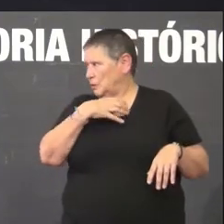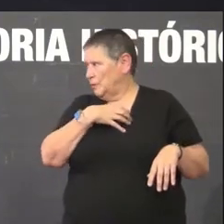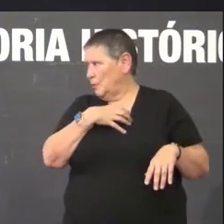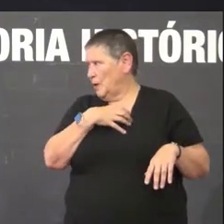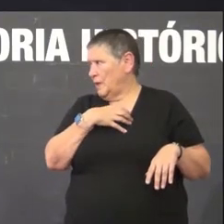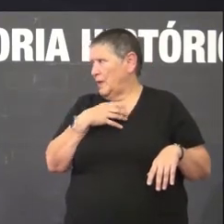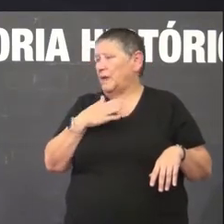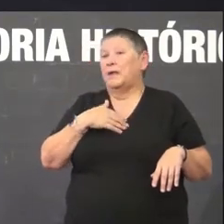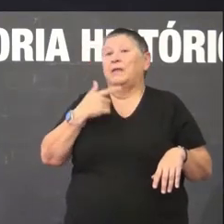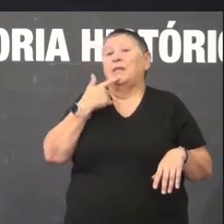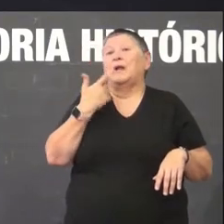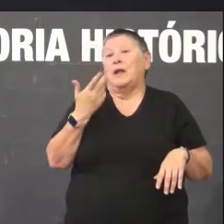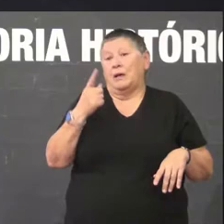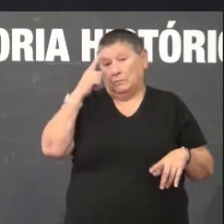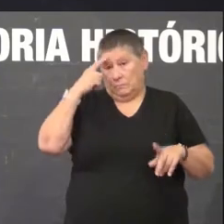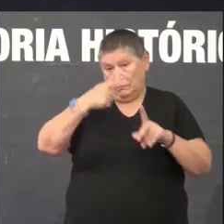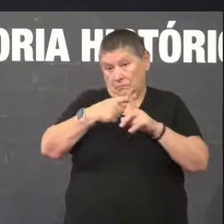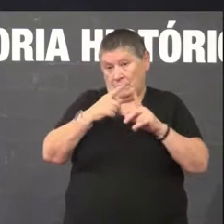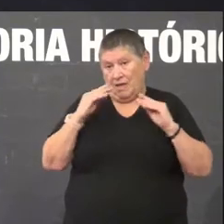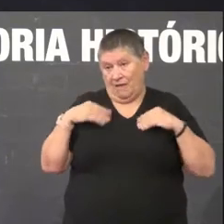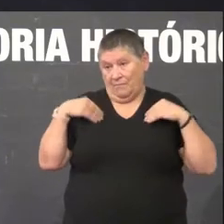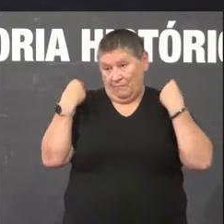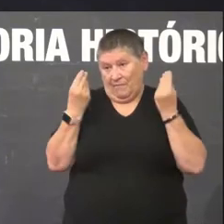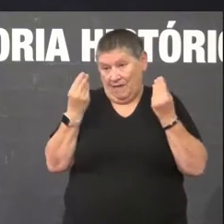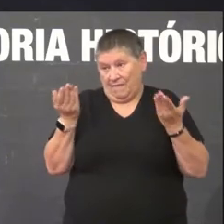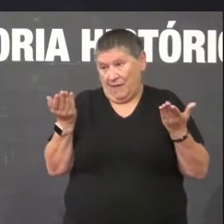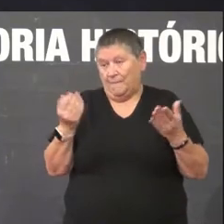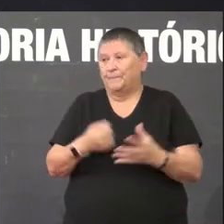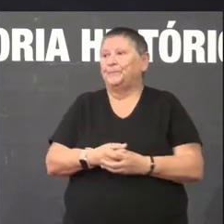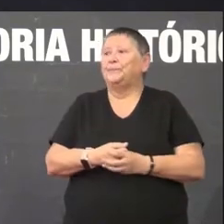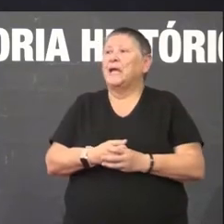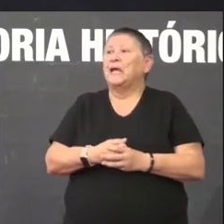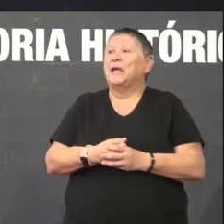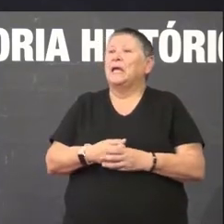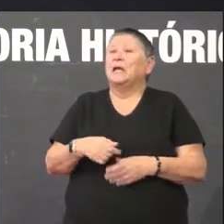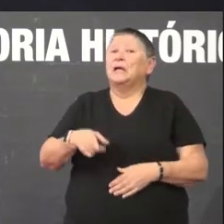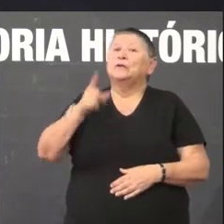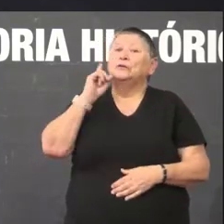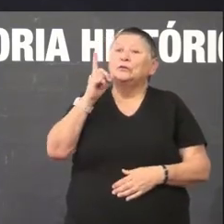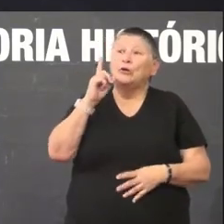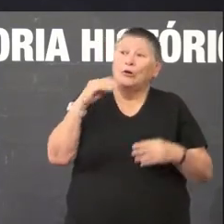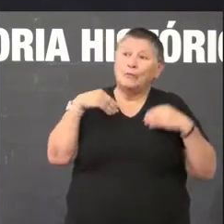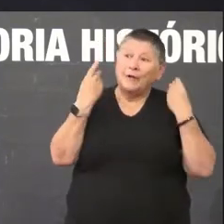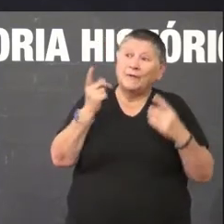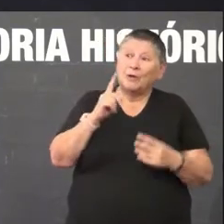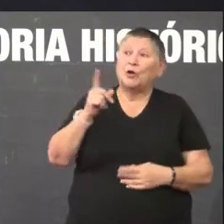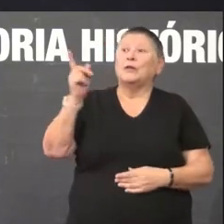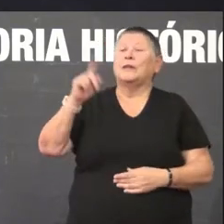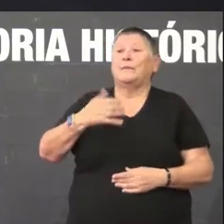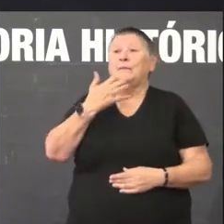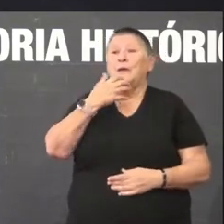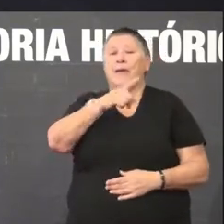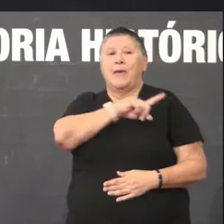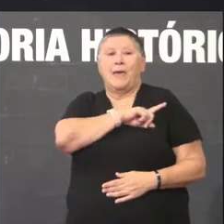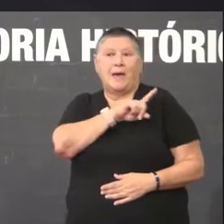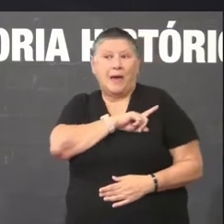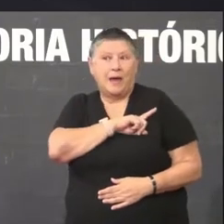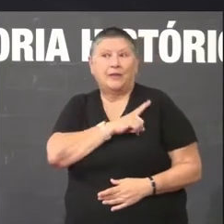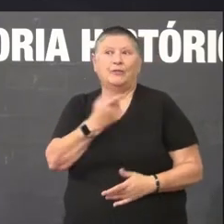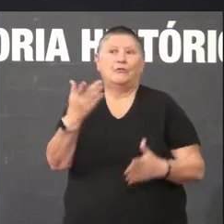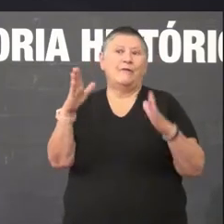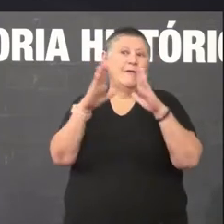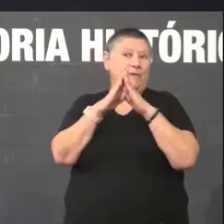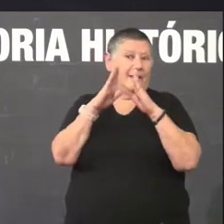fundamentalmente se refiren a mafia, ao doppio stato, pero non somente a isto, é decir, ao exército, á